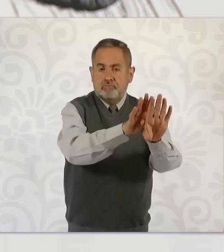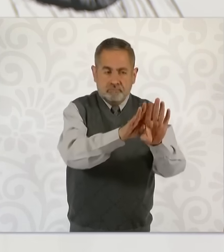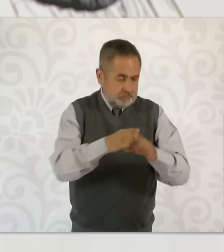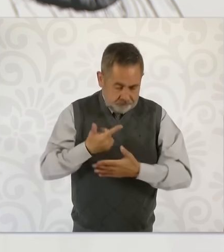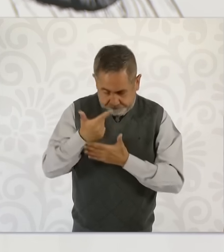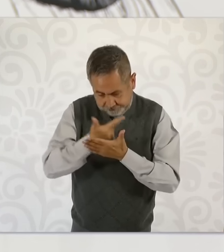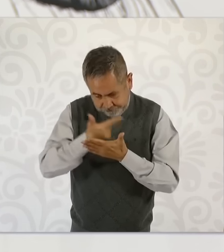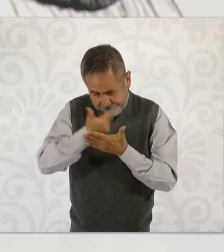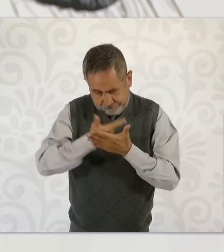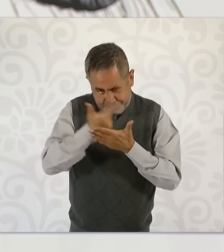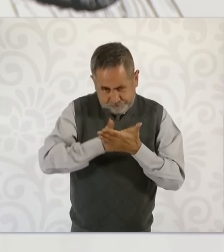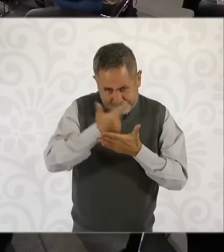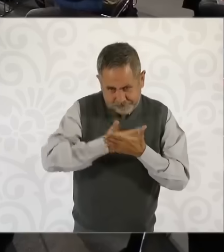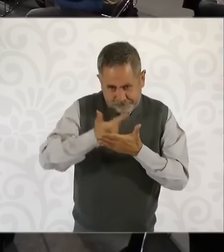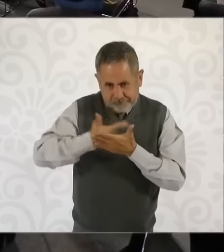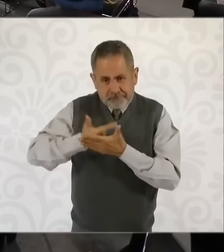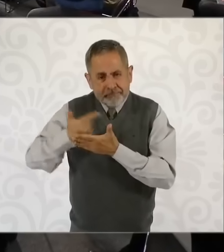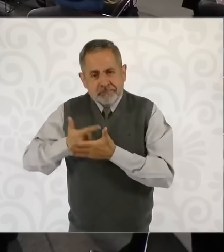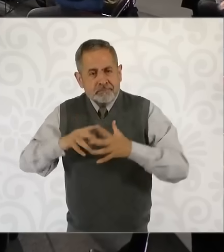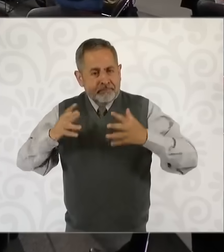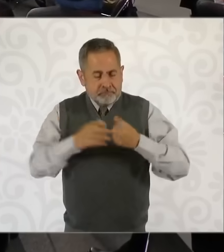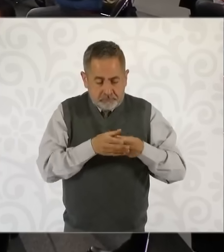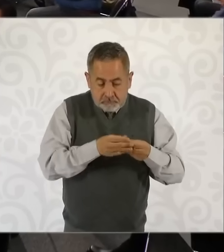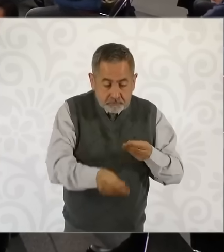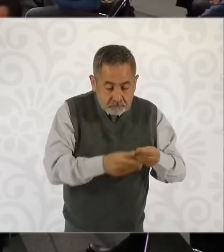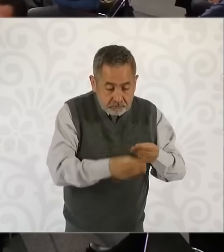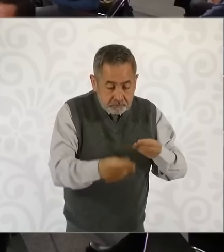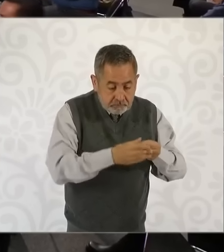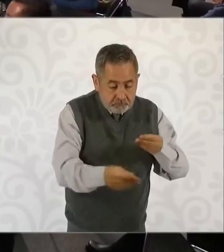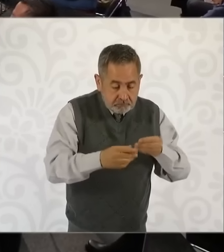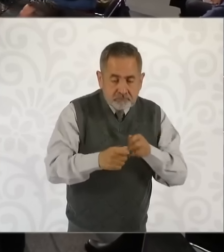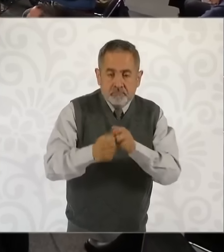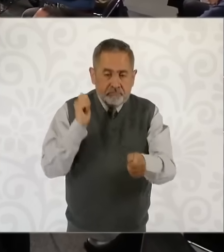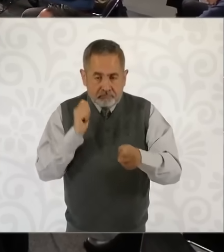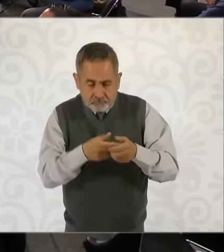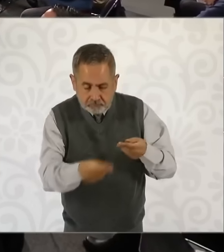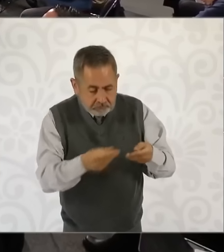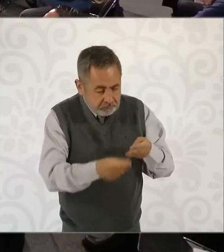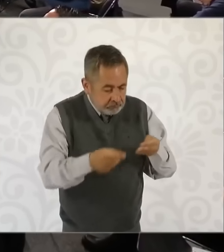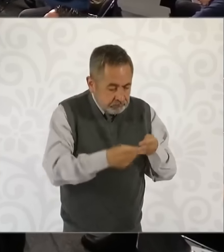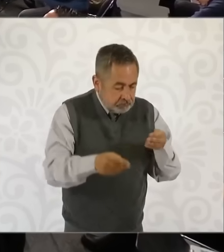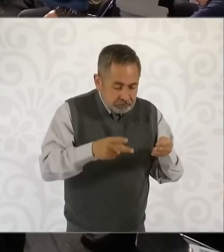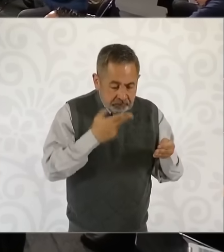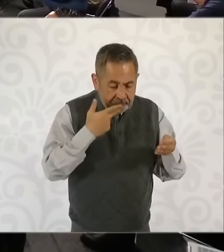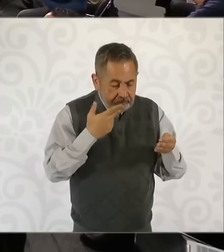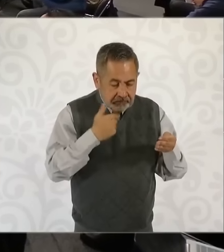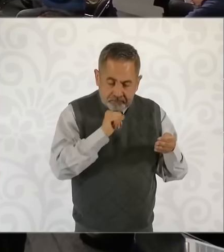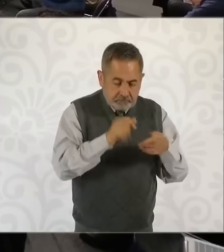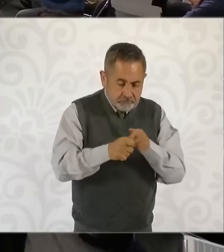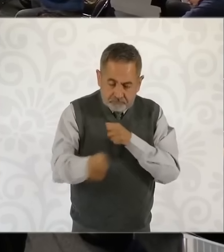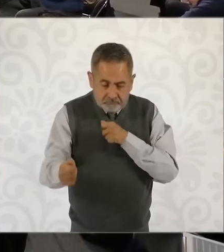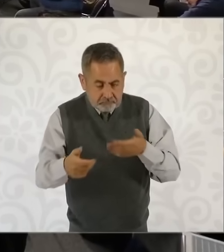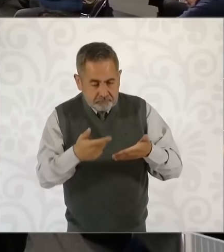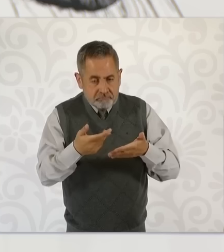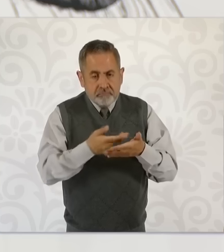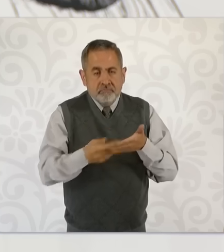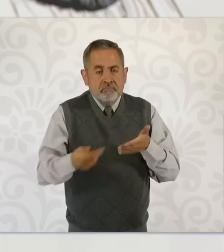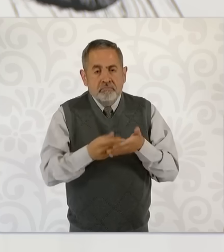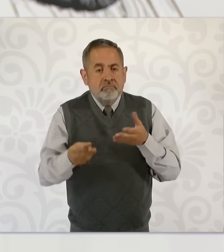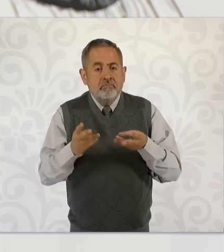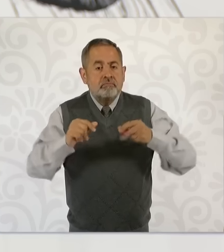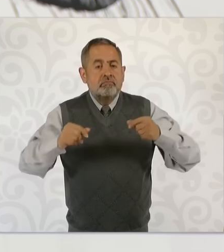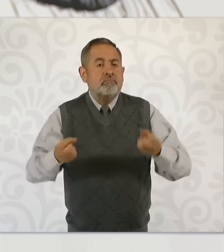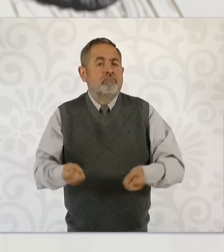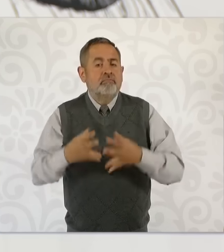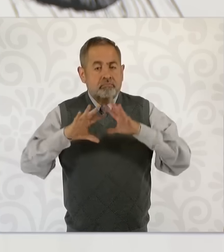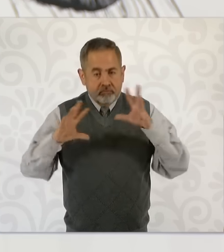casilla y ahí se sacan las boletas, se anulan las que no se utilizaron y empieza